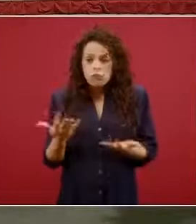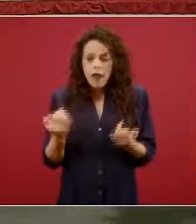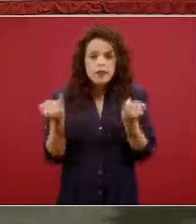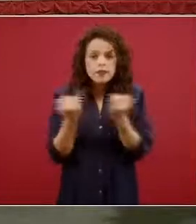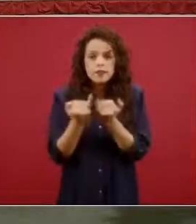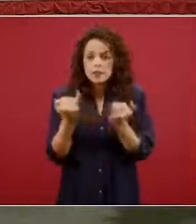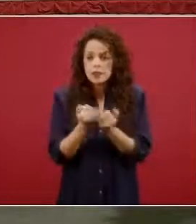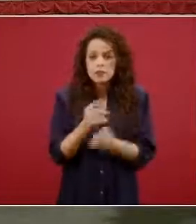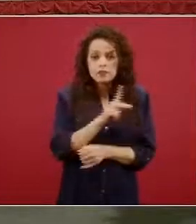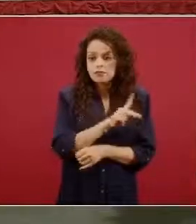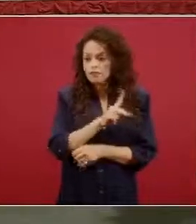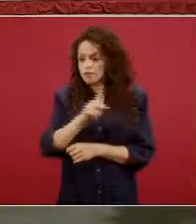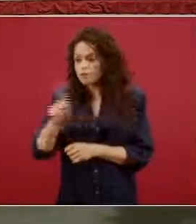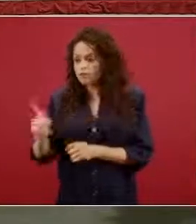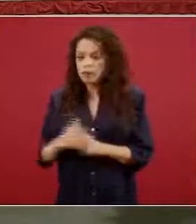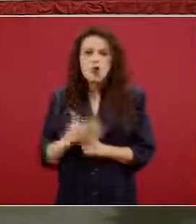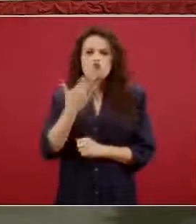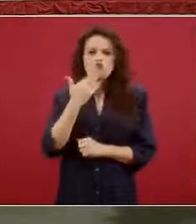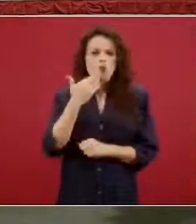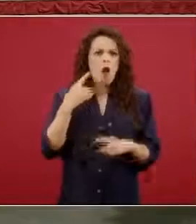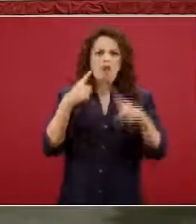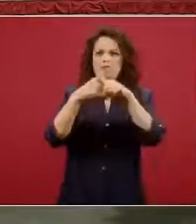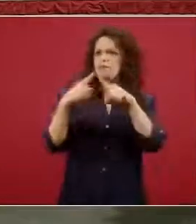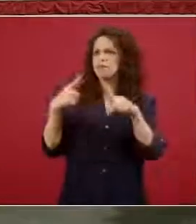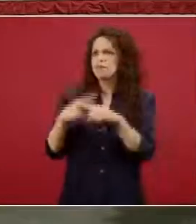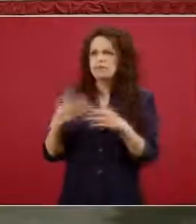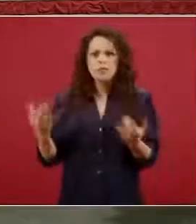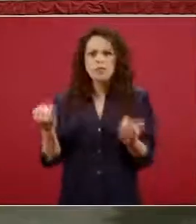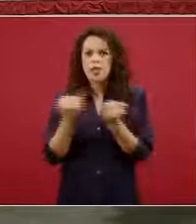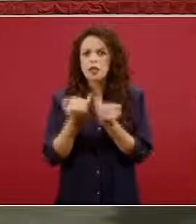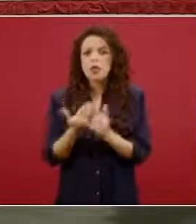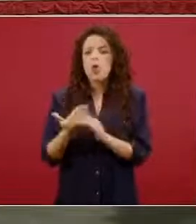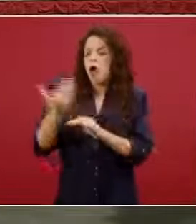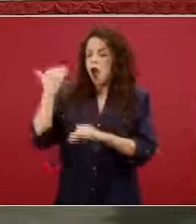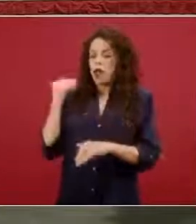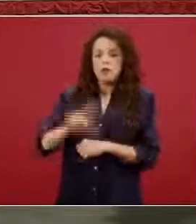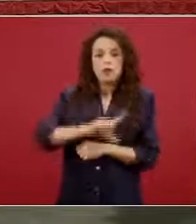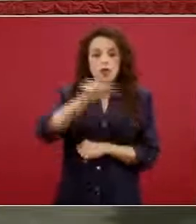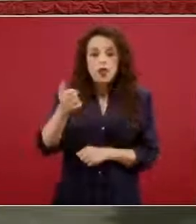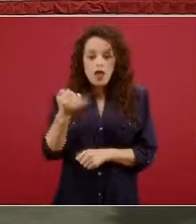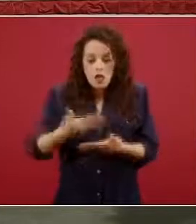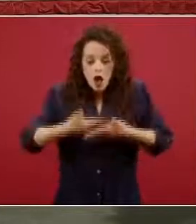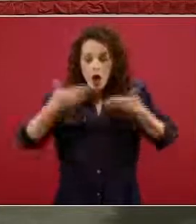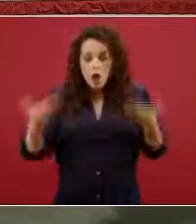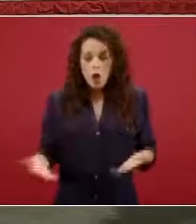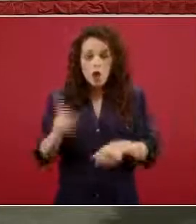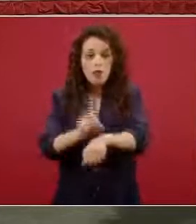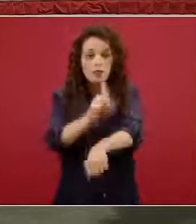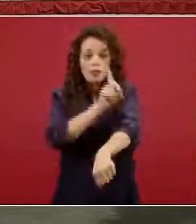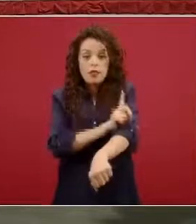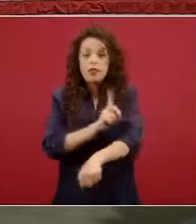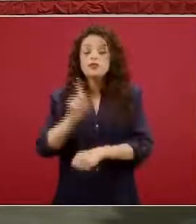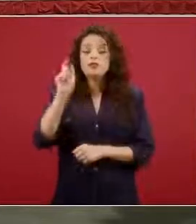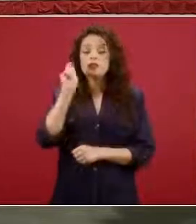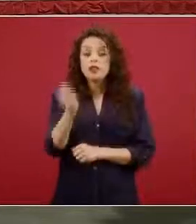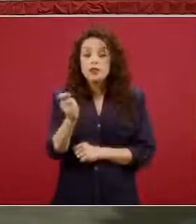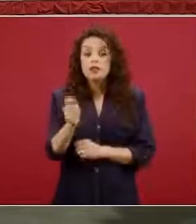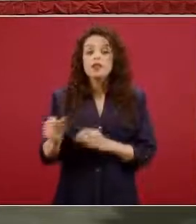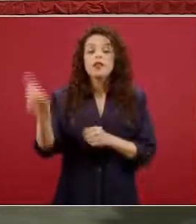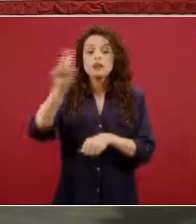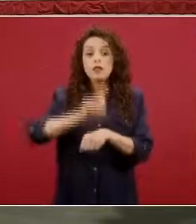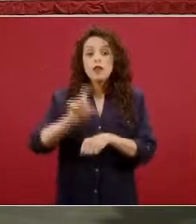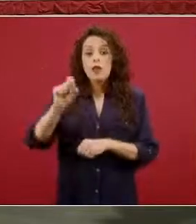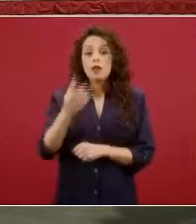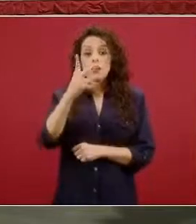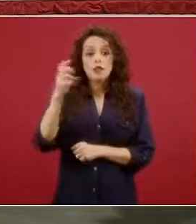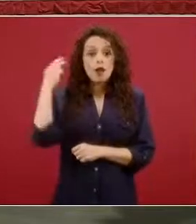no hay una posición que era distinta antes y después se convirtió en la que actualmente tenemos. Desde el 24 de marzo está por escrito, en